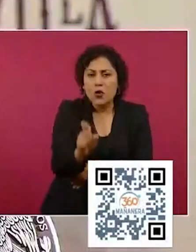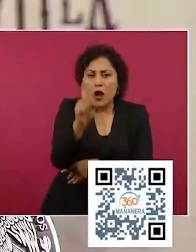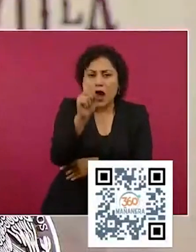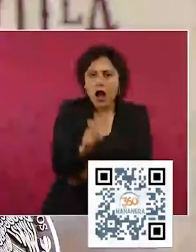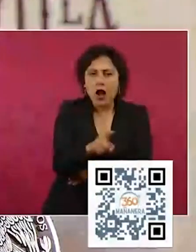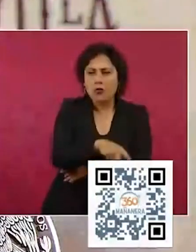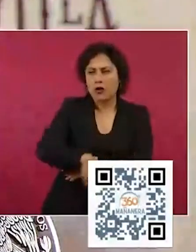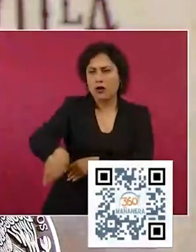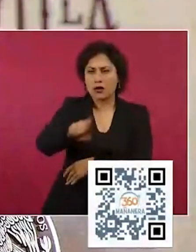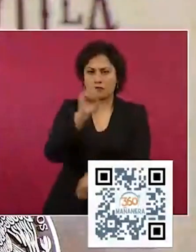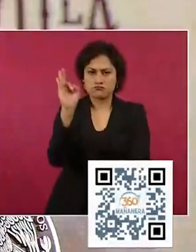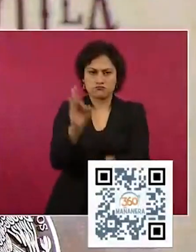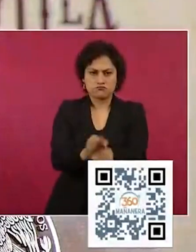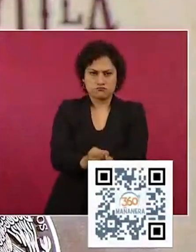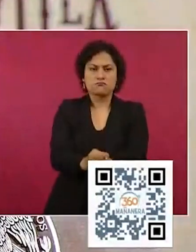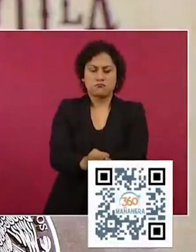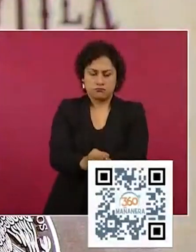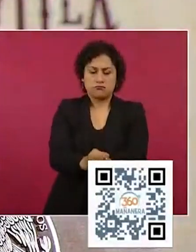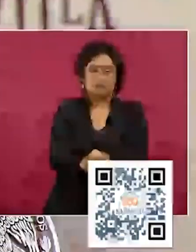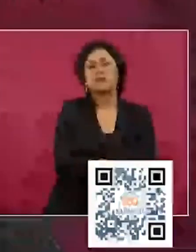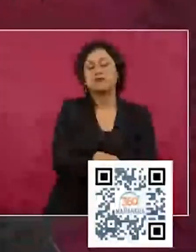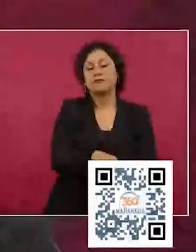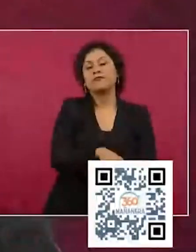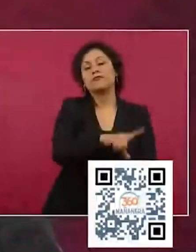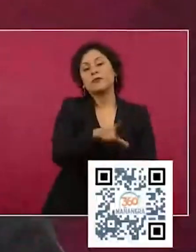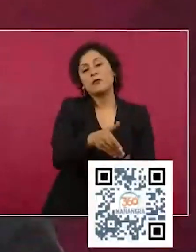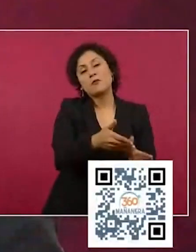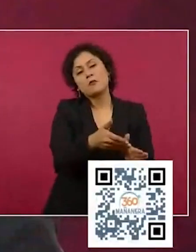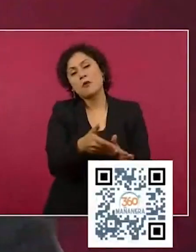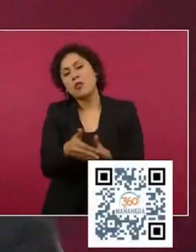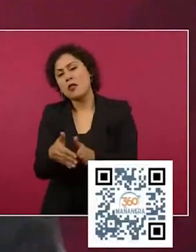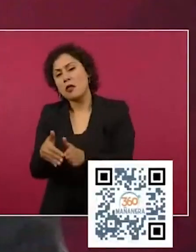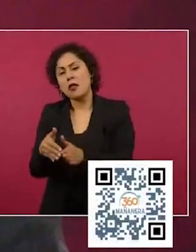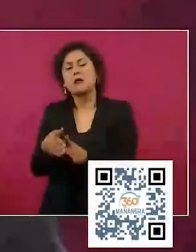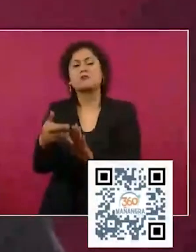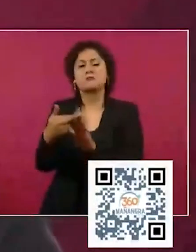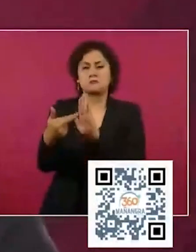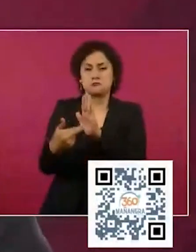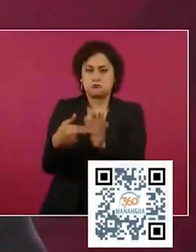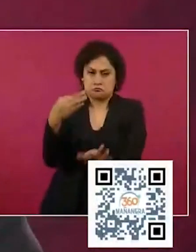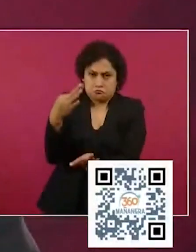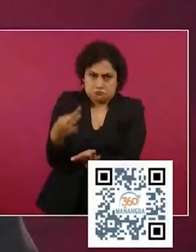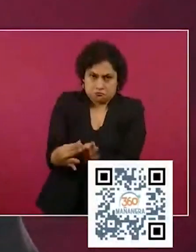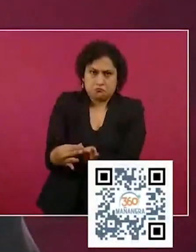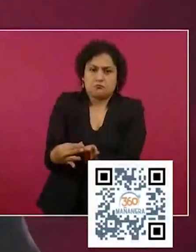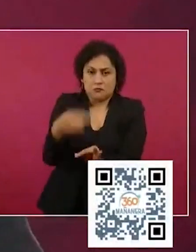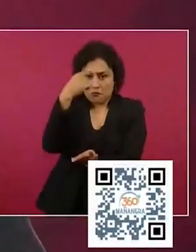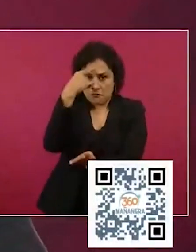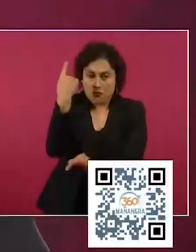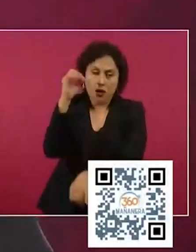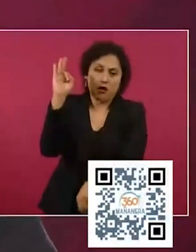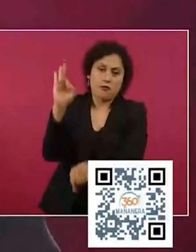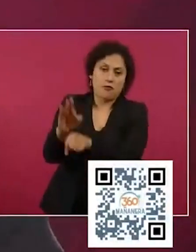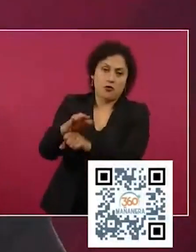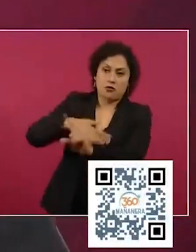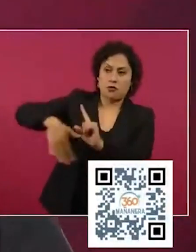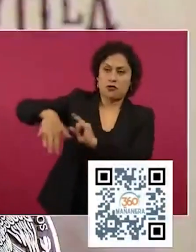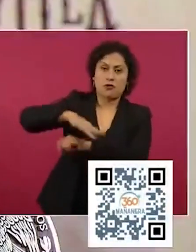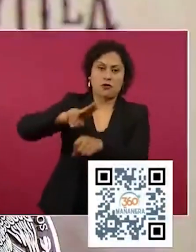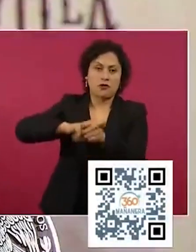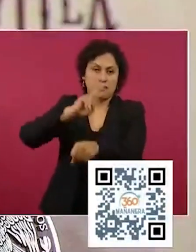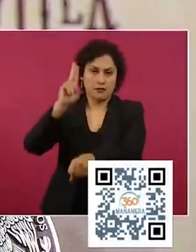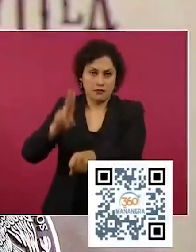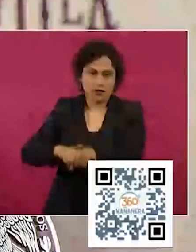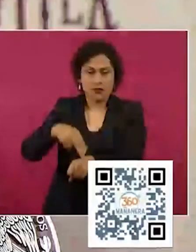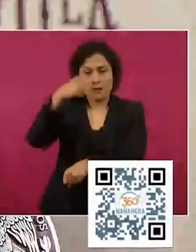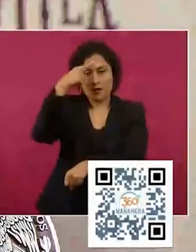No nada más este la industria mineras para este proteger el medio ambiente para que no haya